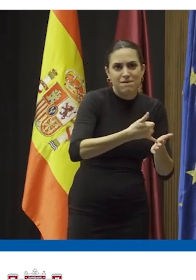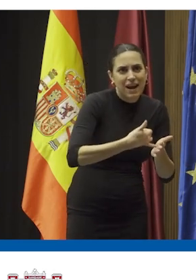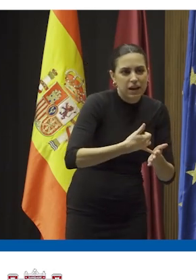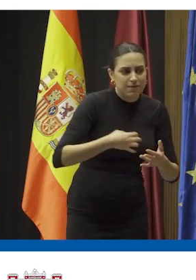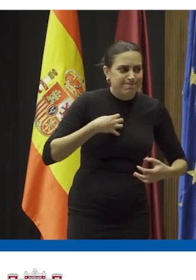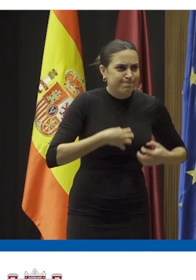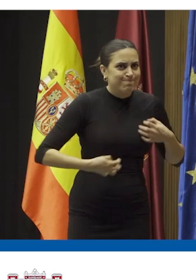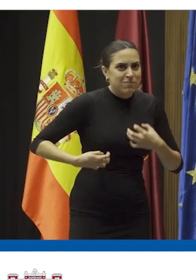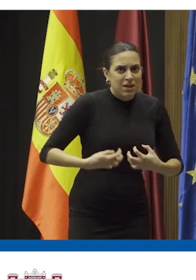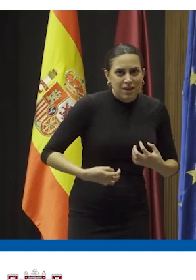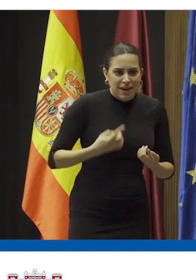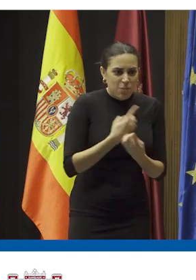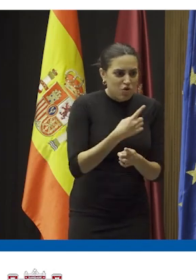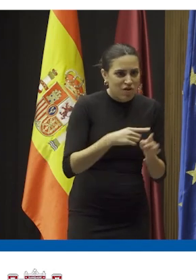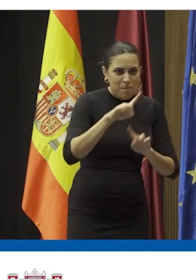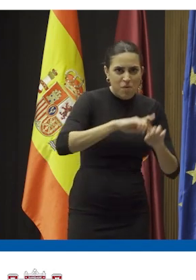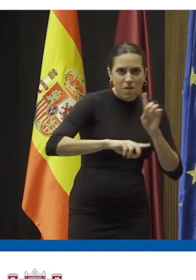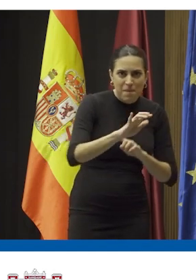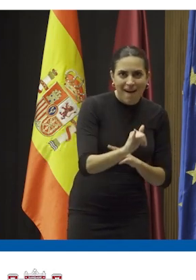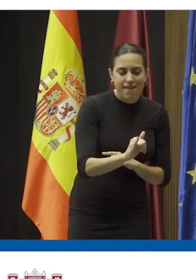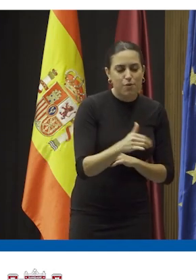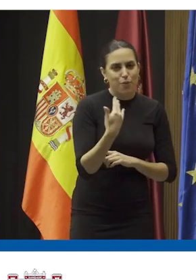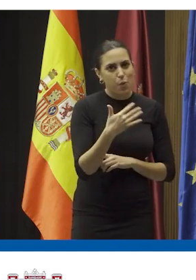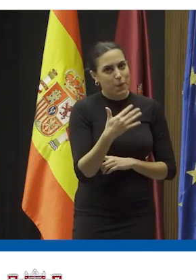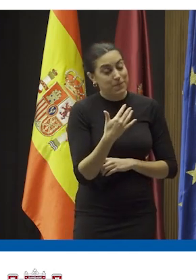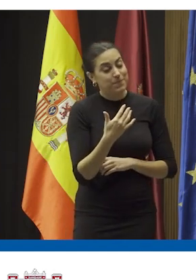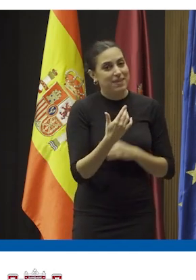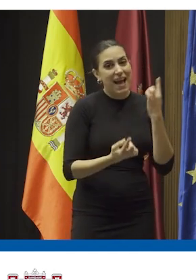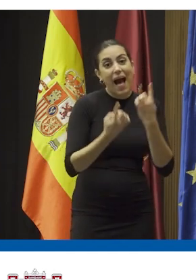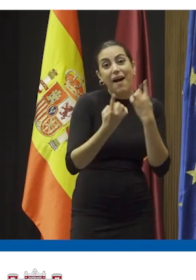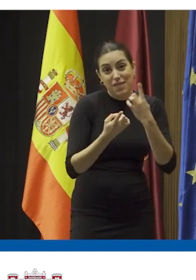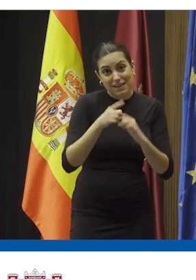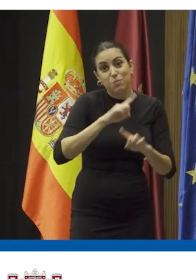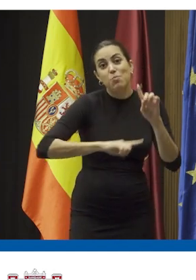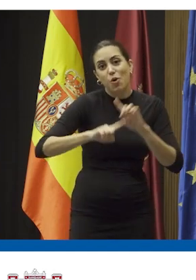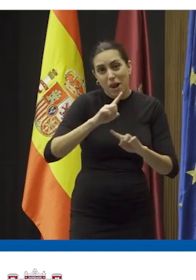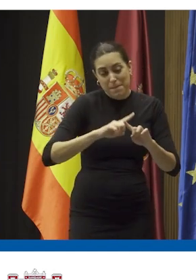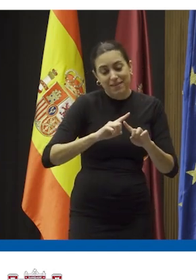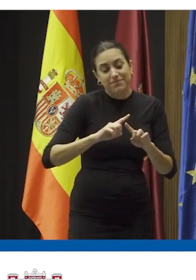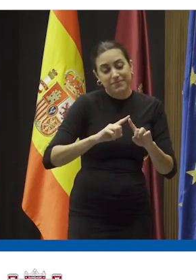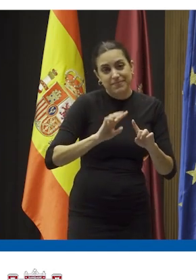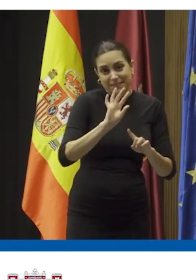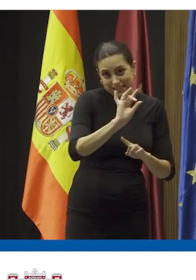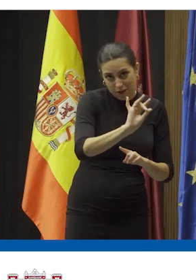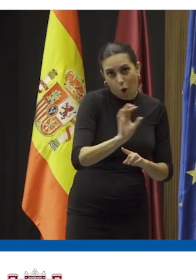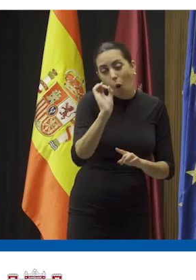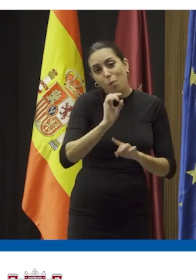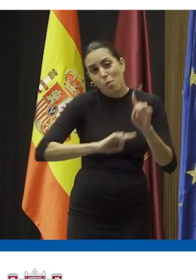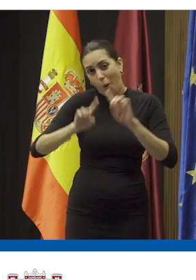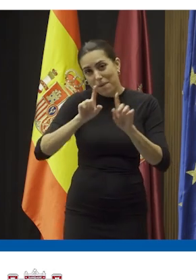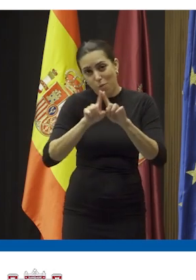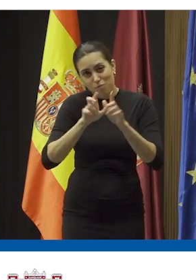angustiada, con problemas, que a veces son reales o a veces se imagina que son más. Lo que es seguro que es una